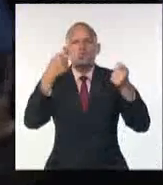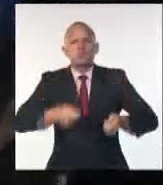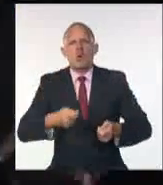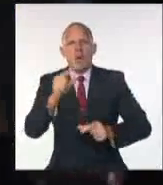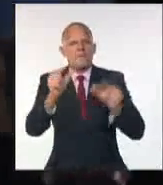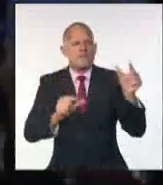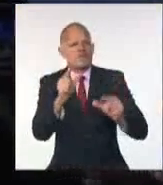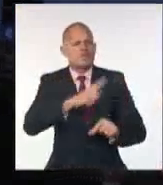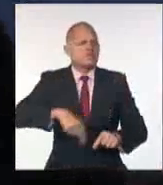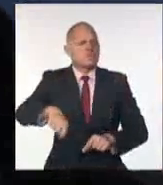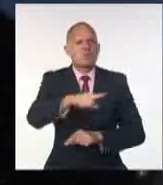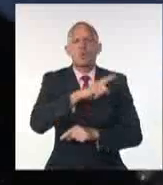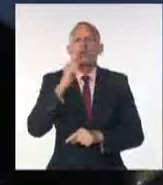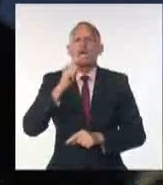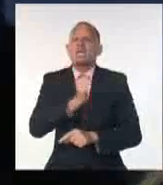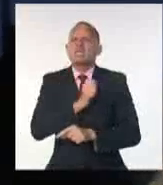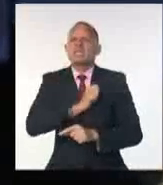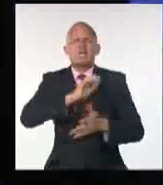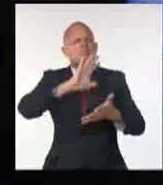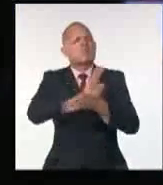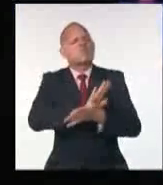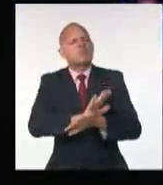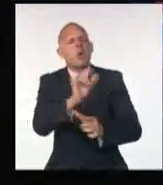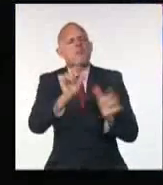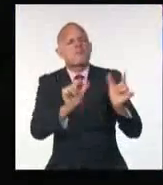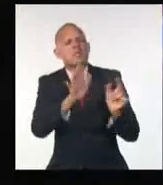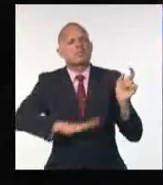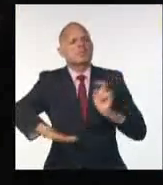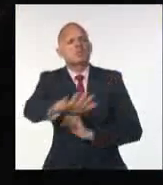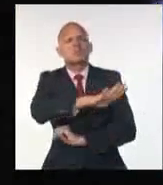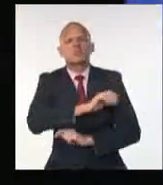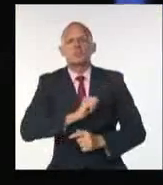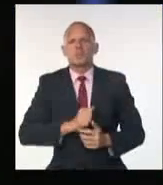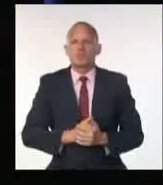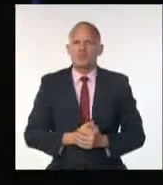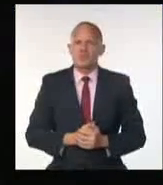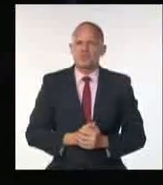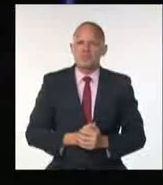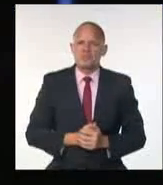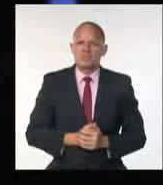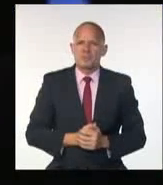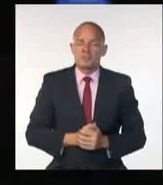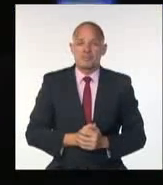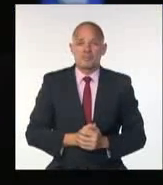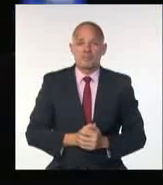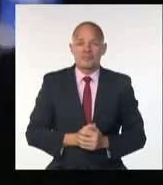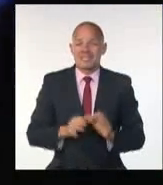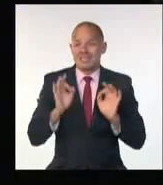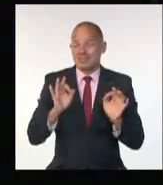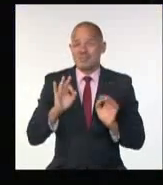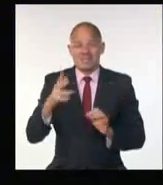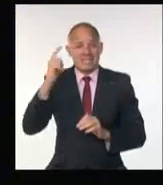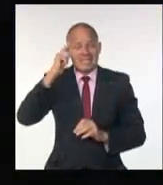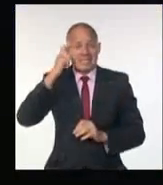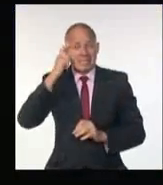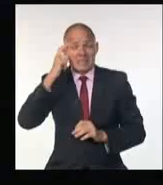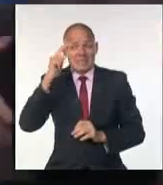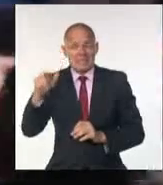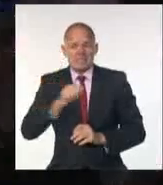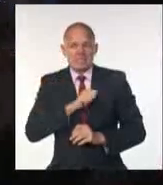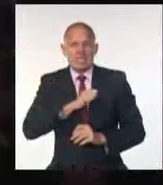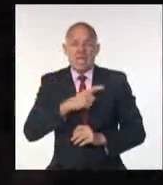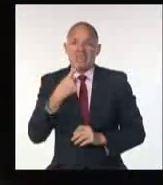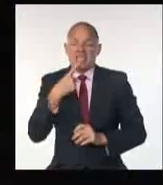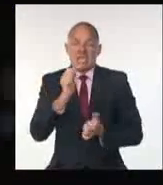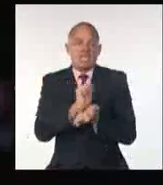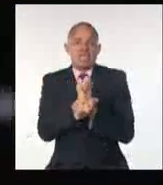a su libertario juicio contra la soberanía de los países. En su obsesionada defensa de la libertad a